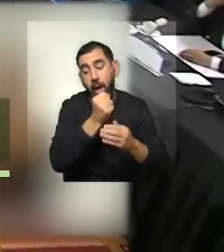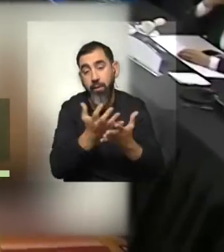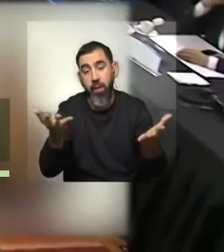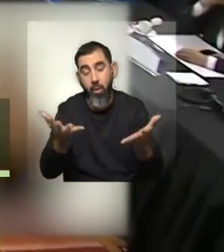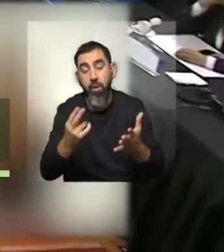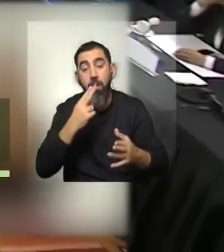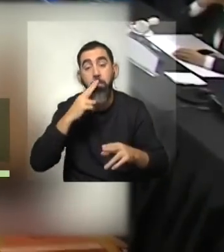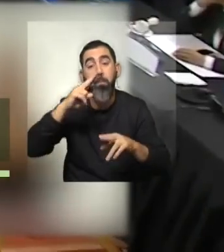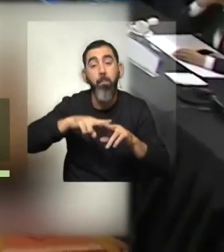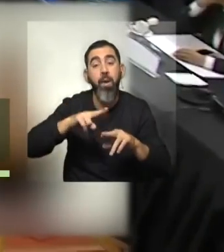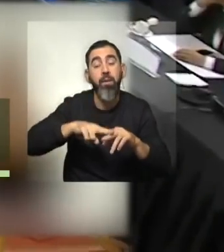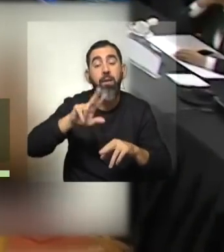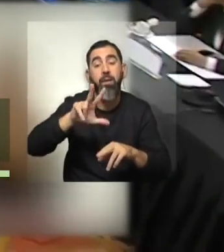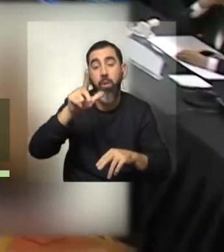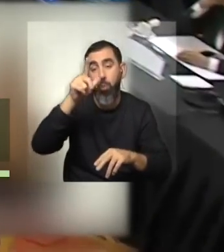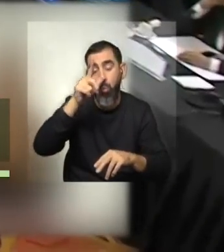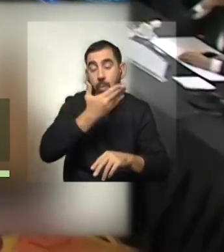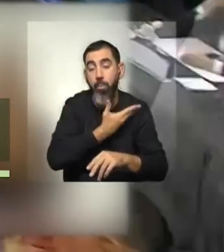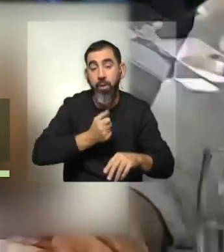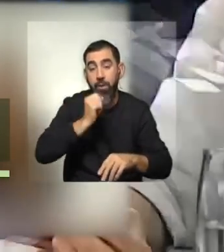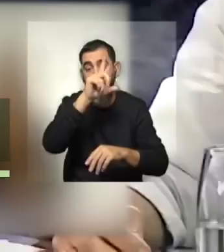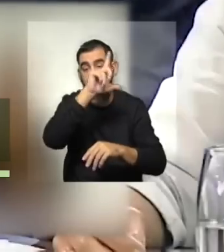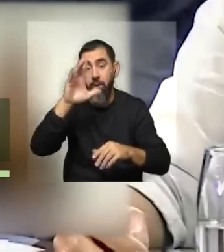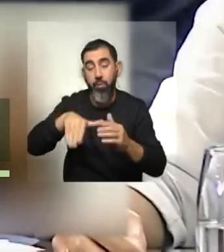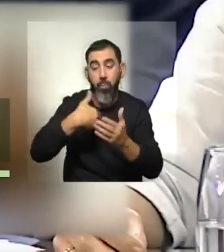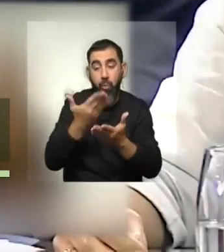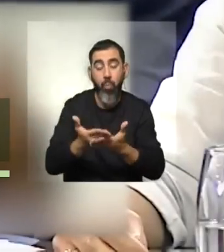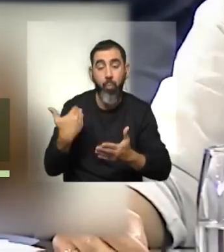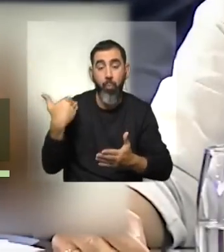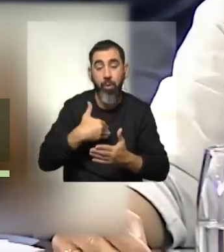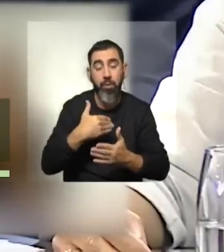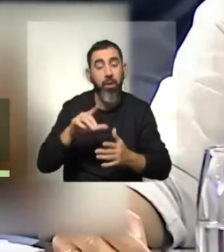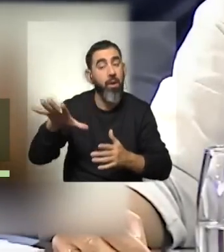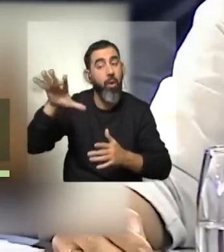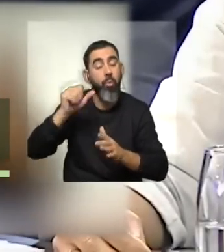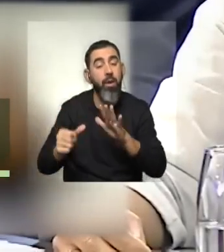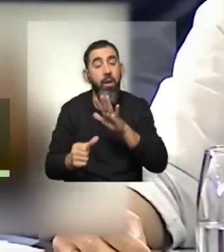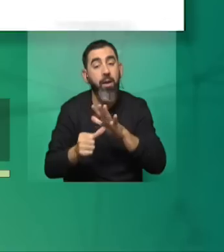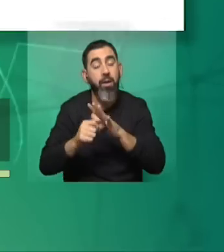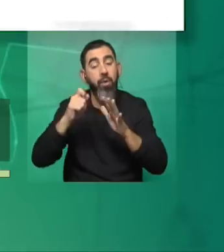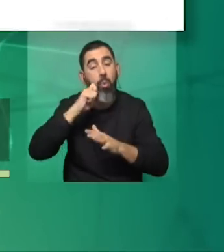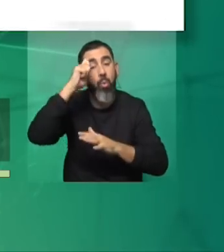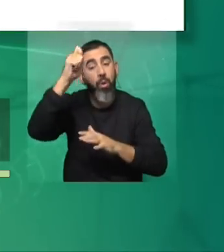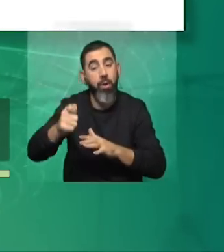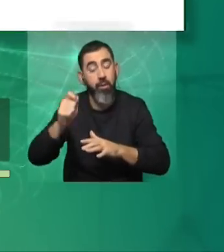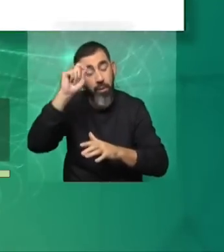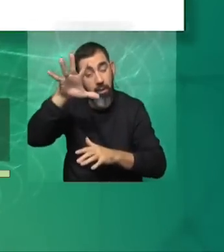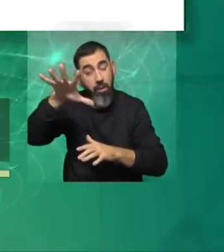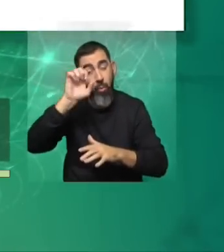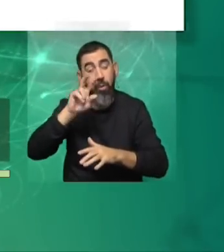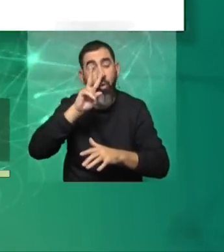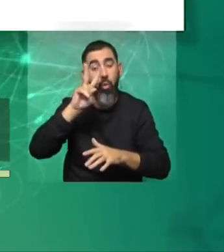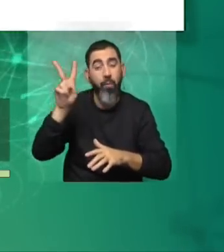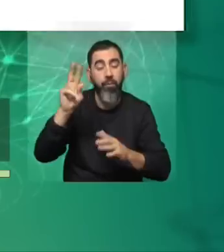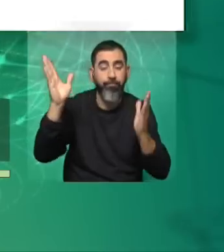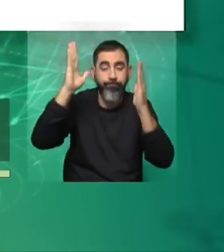el martes 3 de julio, el presidente Luis Lacalle Pou planteó al Mercosur en Argentina que había que escuchar al líder ucraniano, luego de recordar que en 2022 no